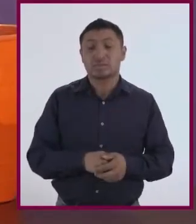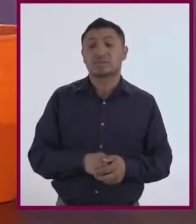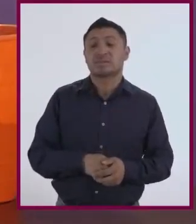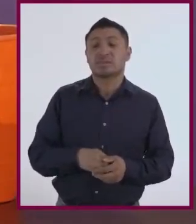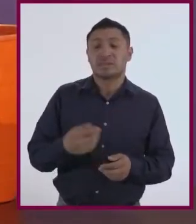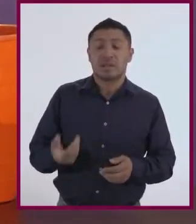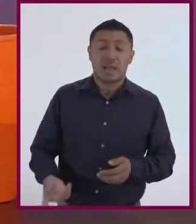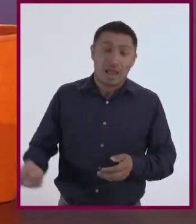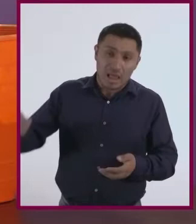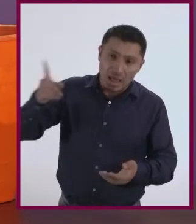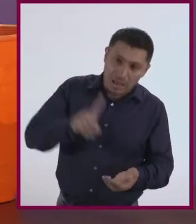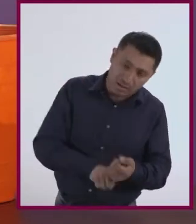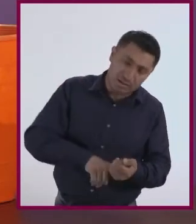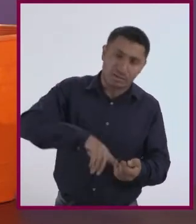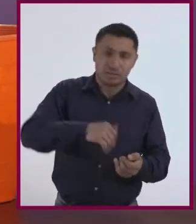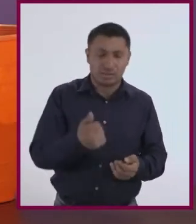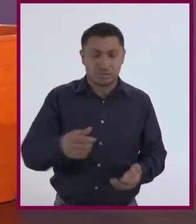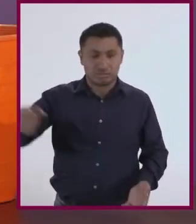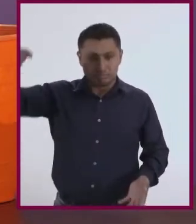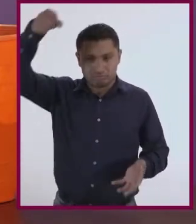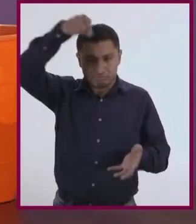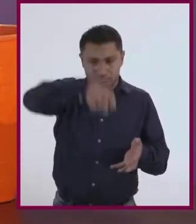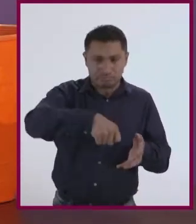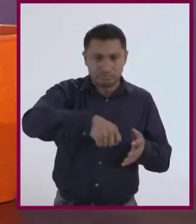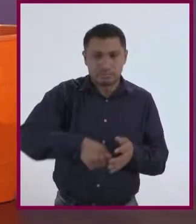la meteremos dentro de la otra cubeta,